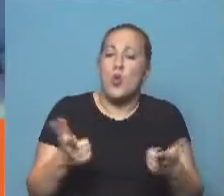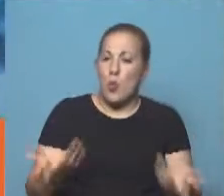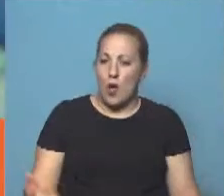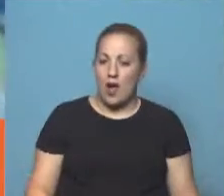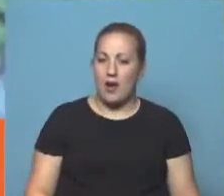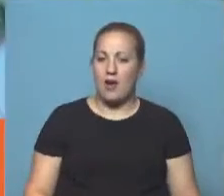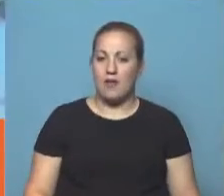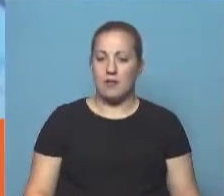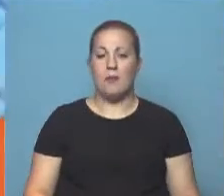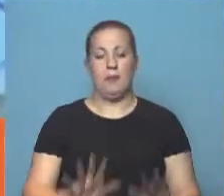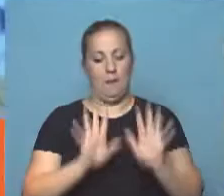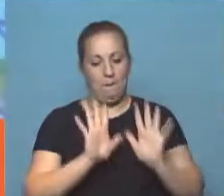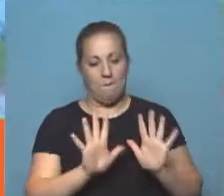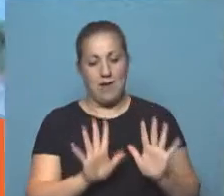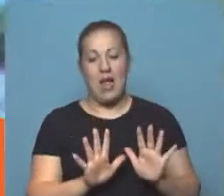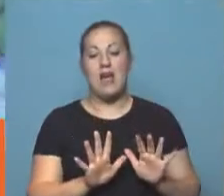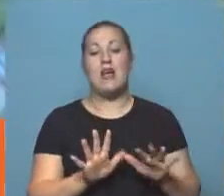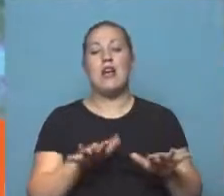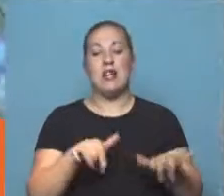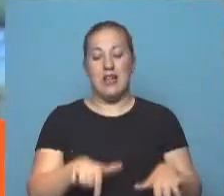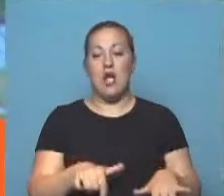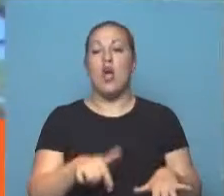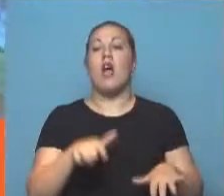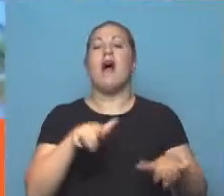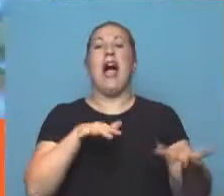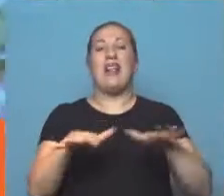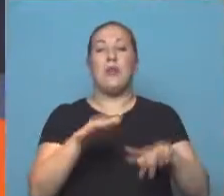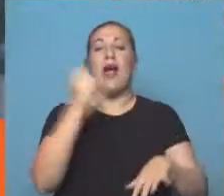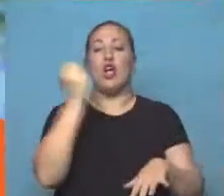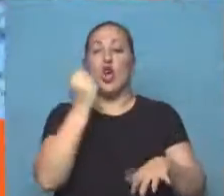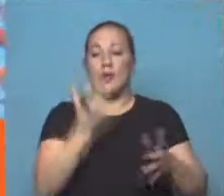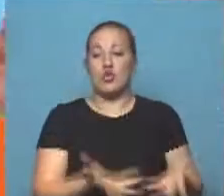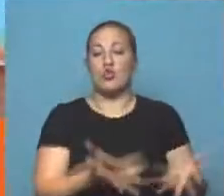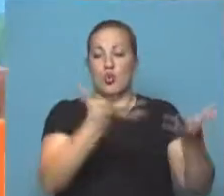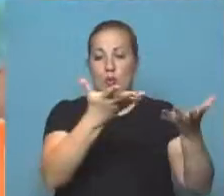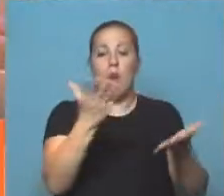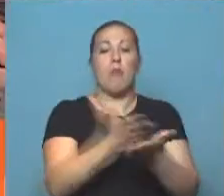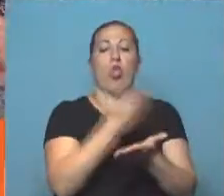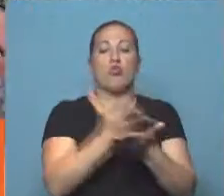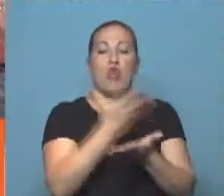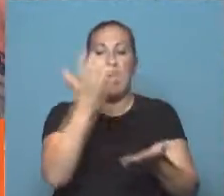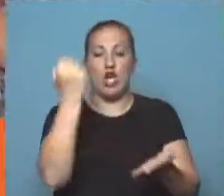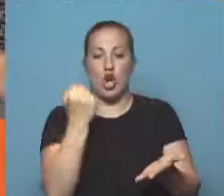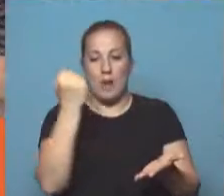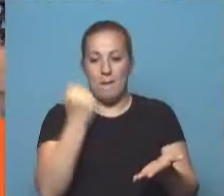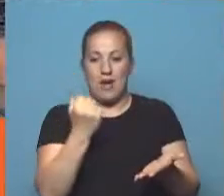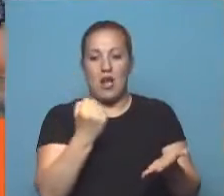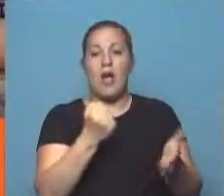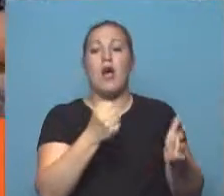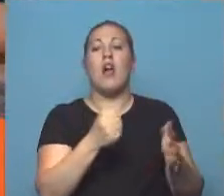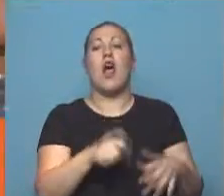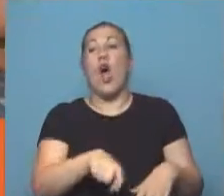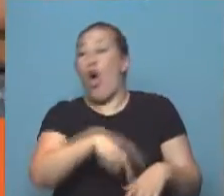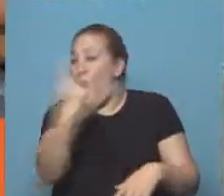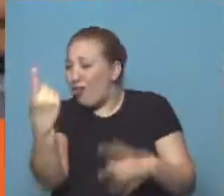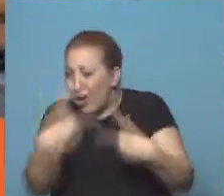que entender que no hay... Espera, producción económica Sí, claro. subió. Es el único indicador de todos los indicadores que están producción económica. Los demás indicadores han bajado todos.